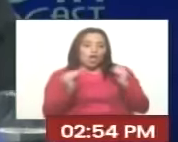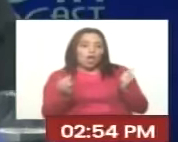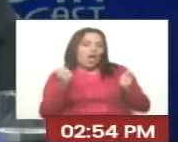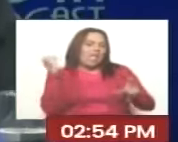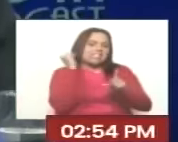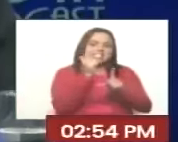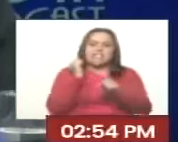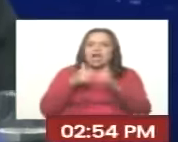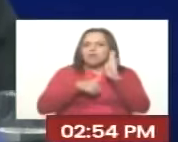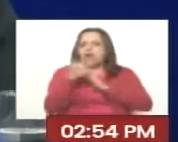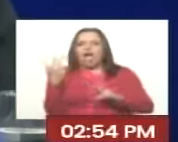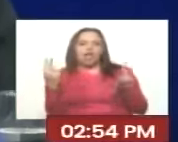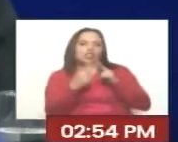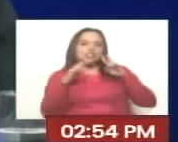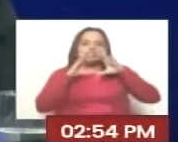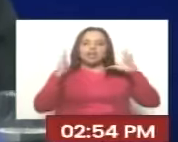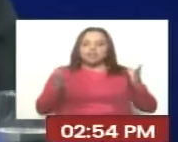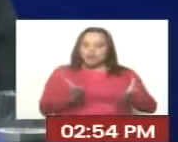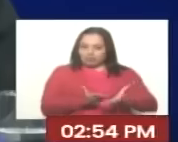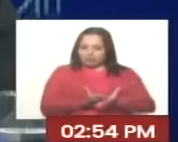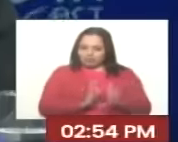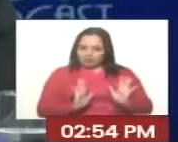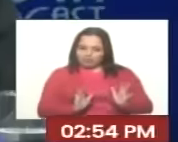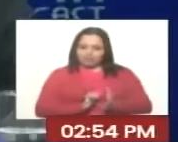seriales más sonados del planeta.